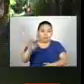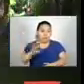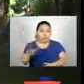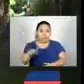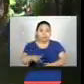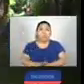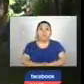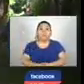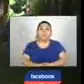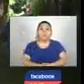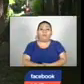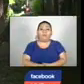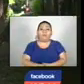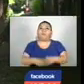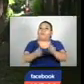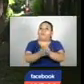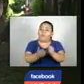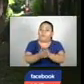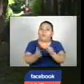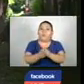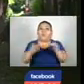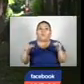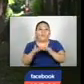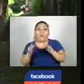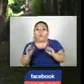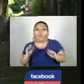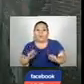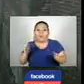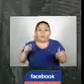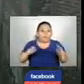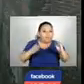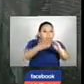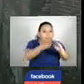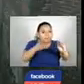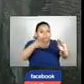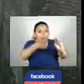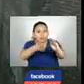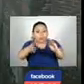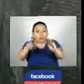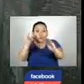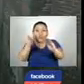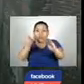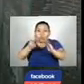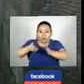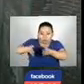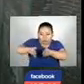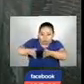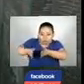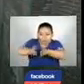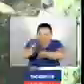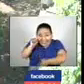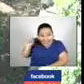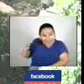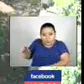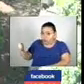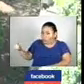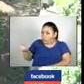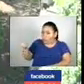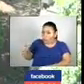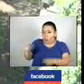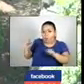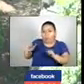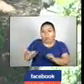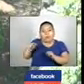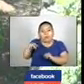aquí. También tienen dificultades para tener acceso a sus hogares, pues solo este camino que usted ve en sus pantallas tiene para